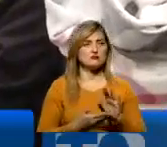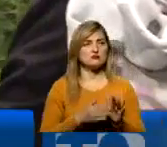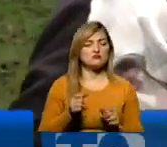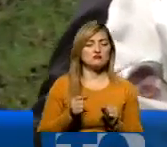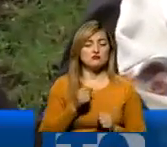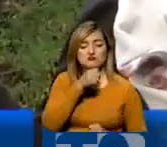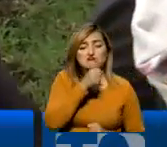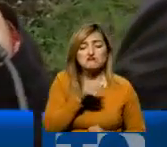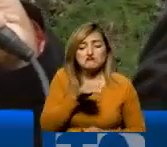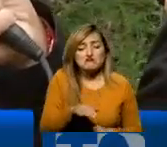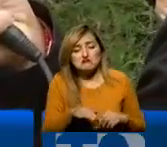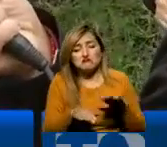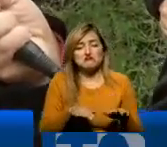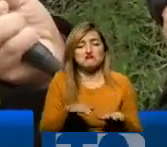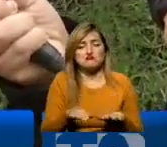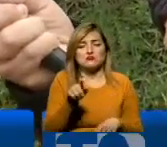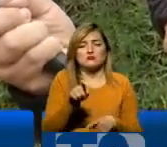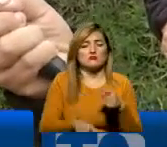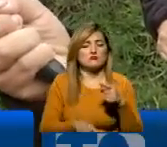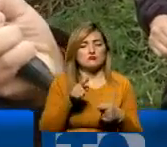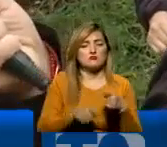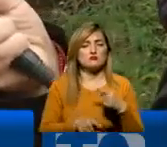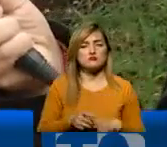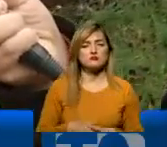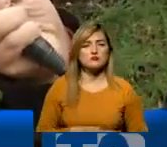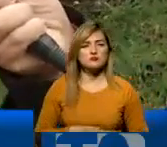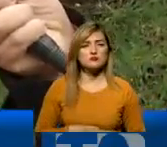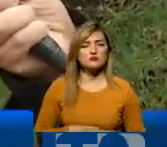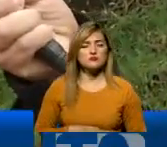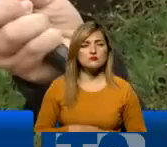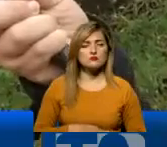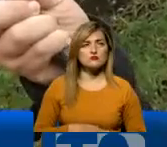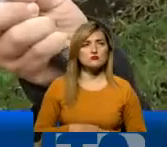no hay cómo caminar por las calles, realmente es imposible. Y ya hemos tenido